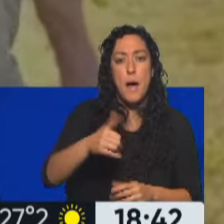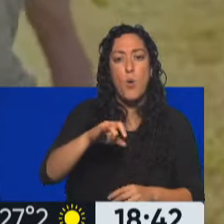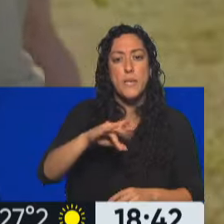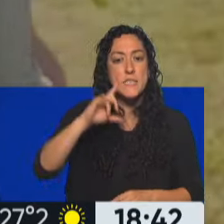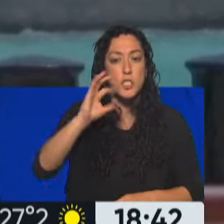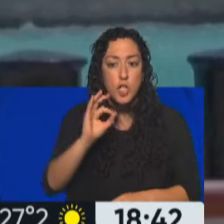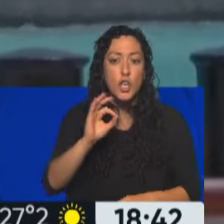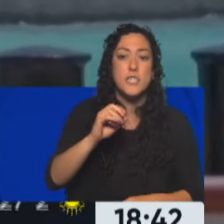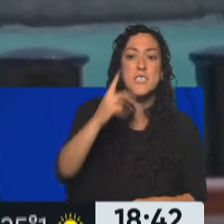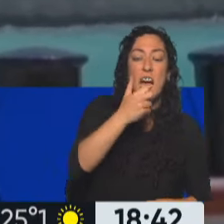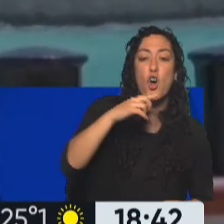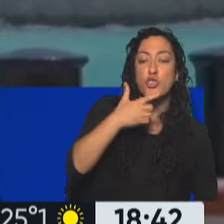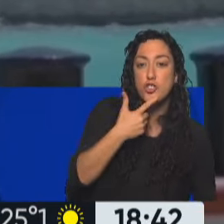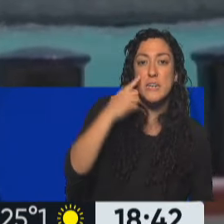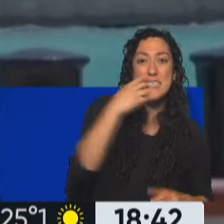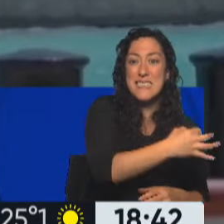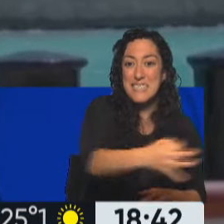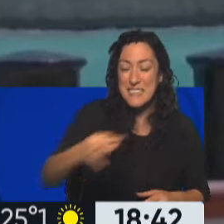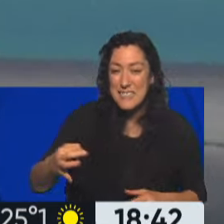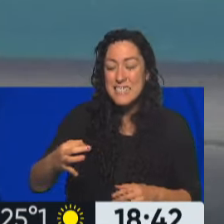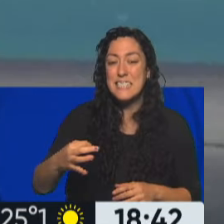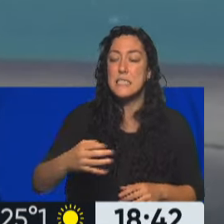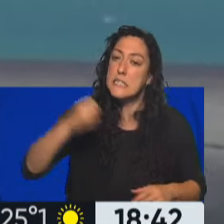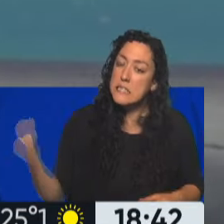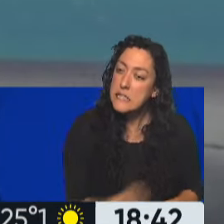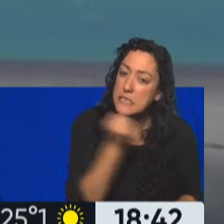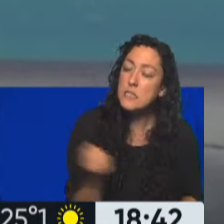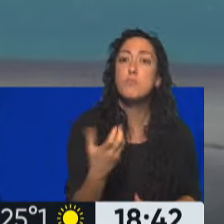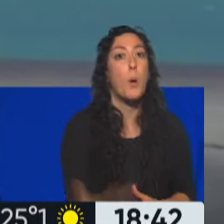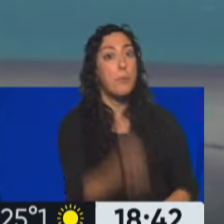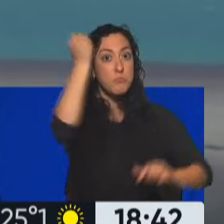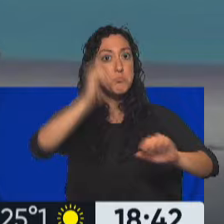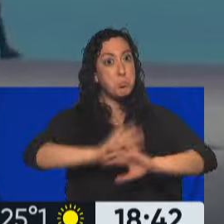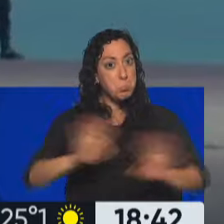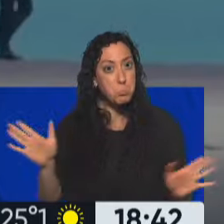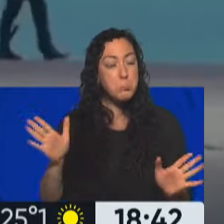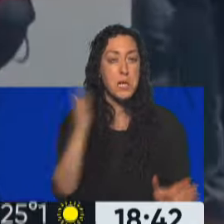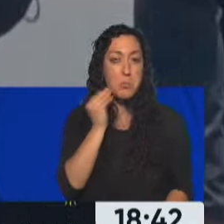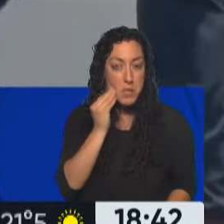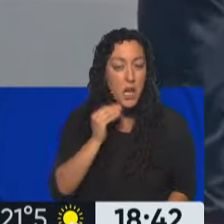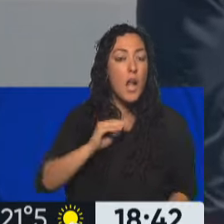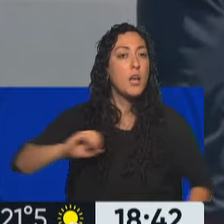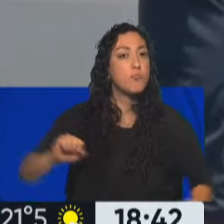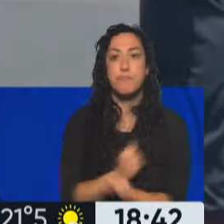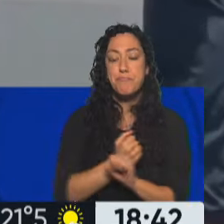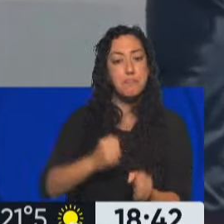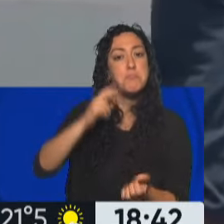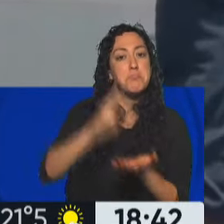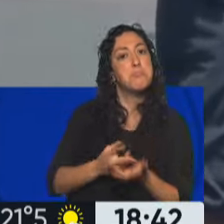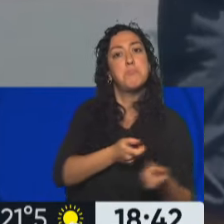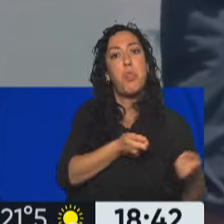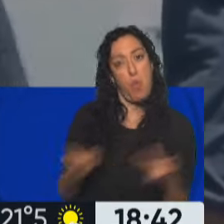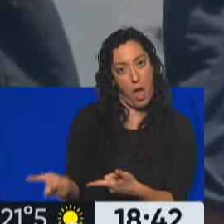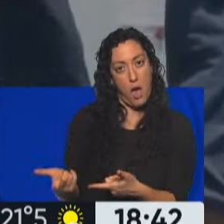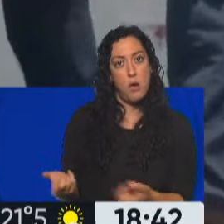Chagos. Finalizó una larguísima batalla por la soberanía de las Islas Chagos. Gran Bretaña finalmente se las entregó a Mauricio